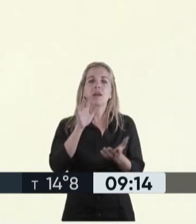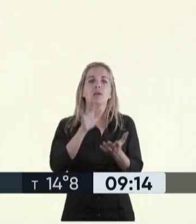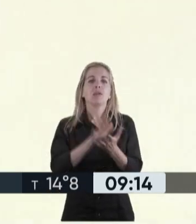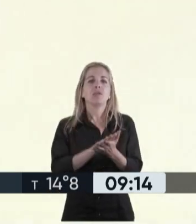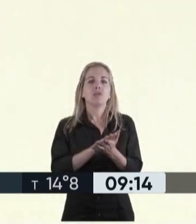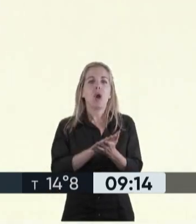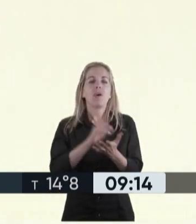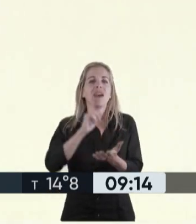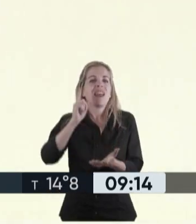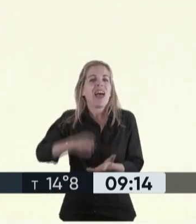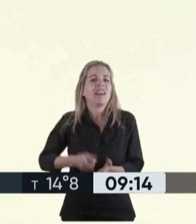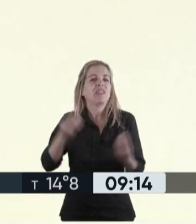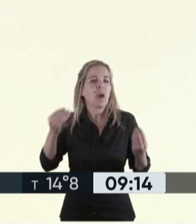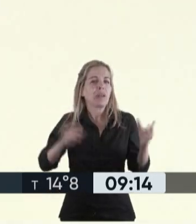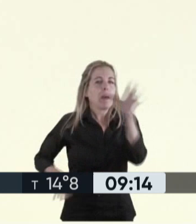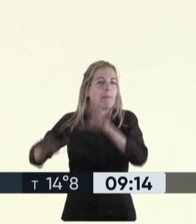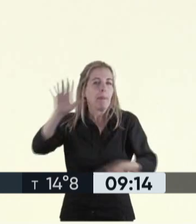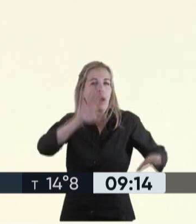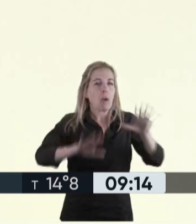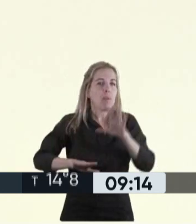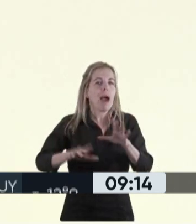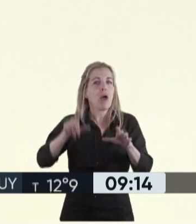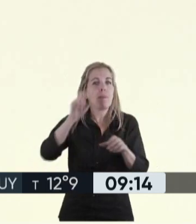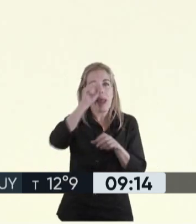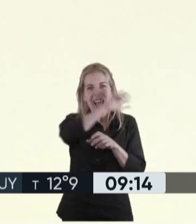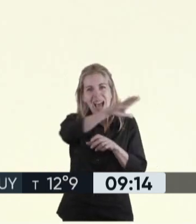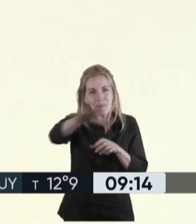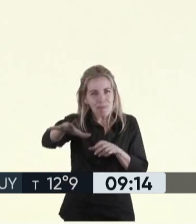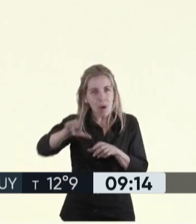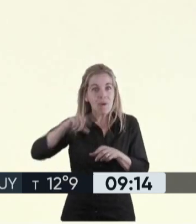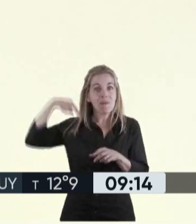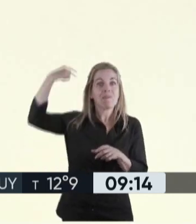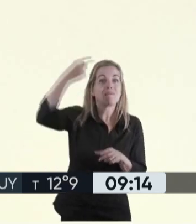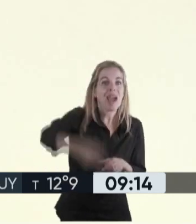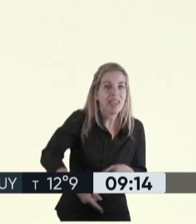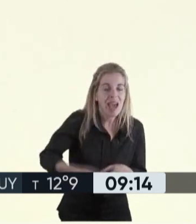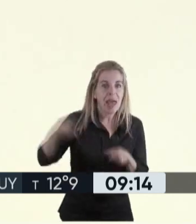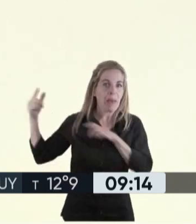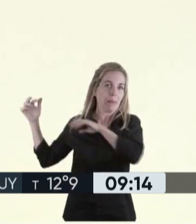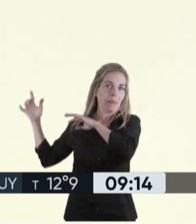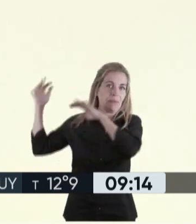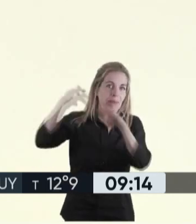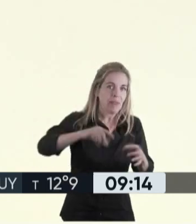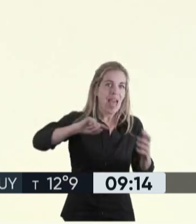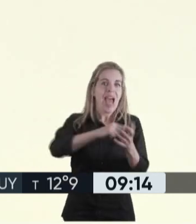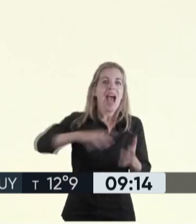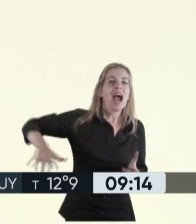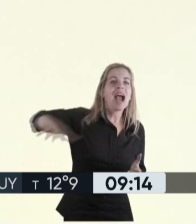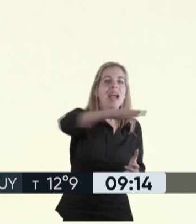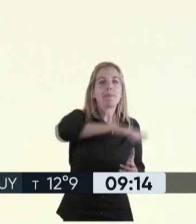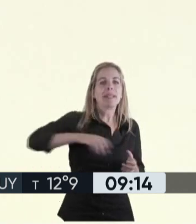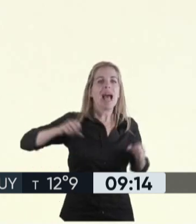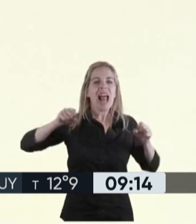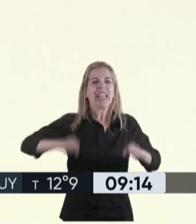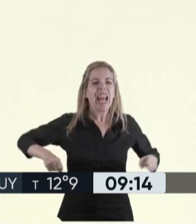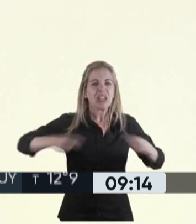de fuerza, el tractorazo planificado por productores agropecuarios para el día de mañana, en contra de la presión